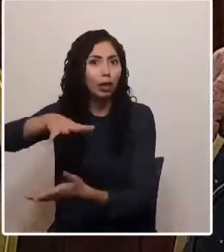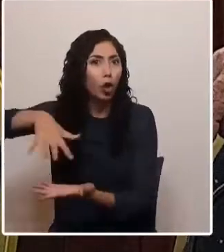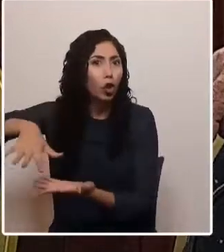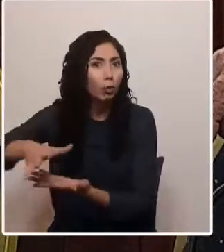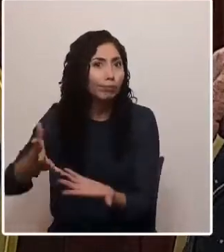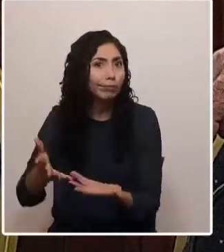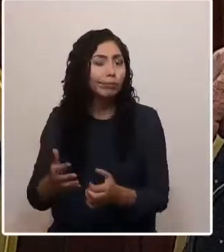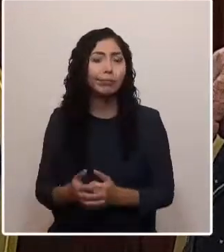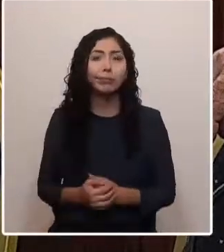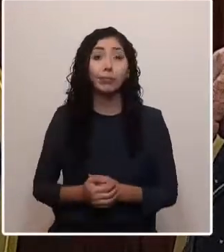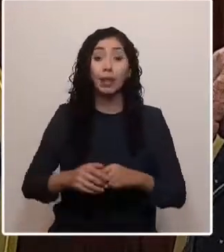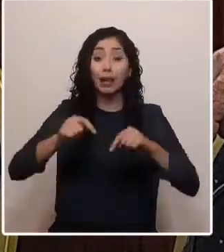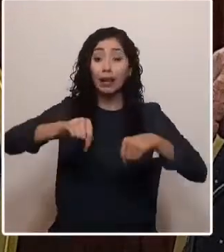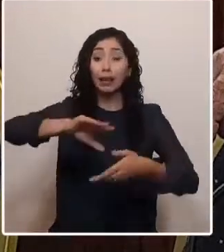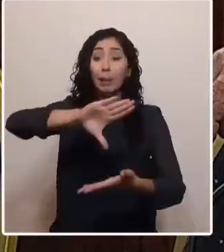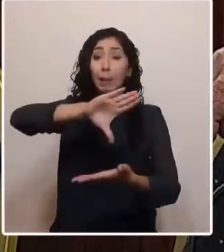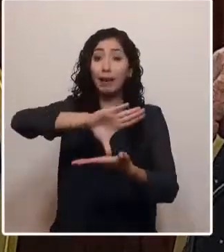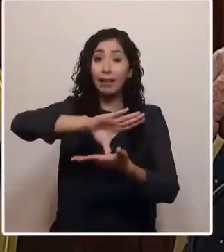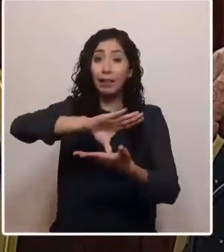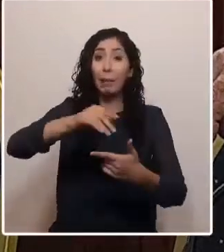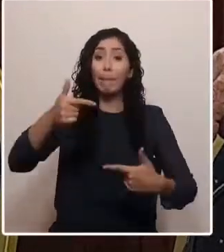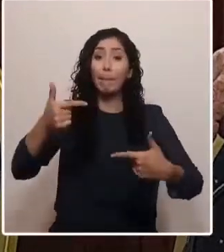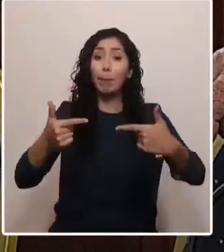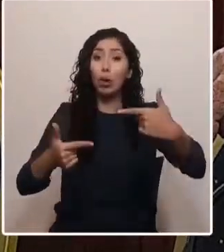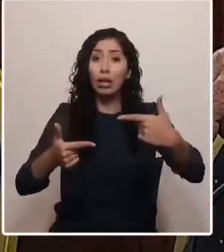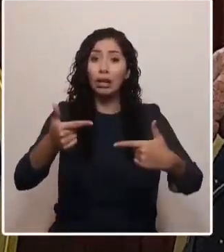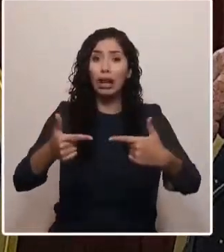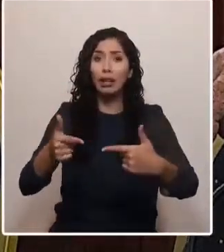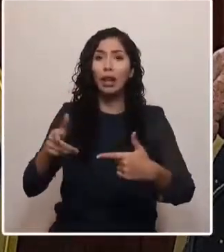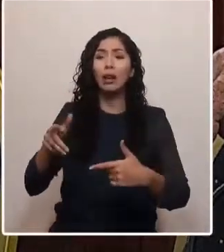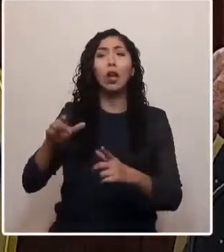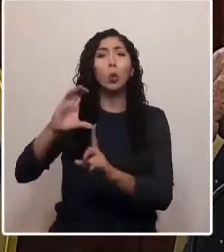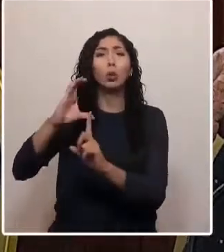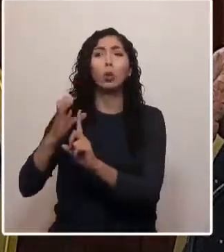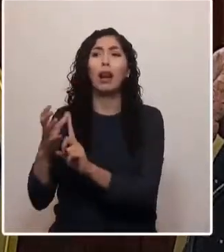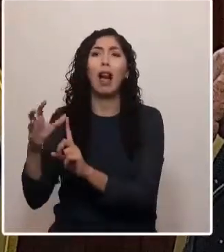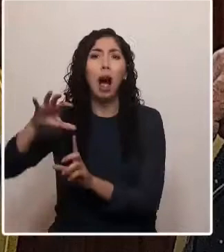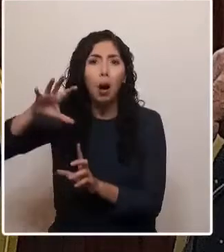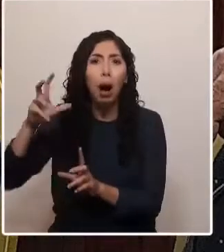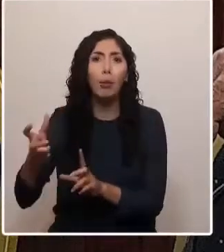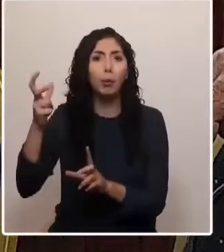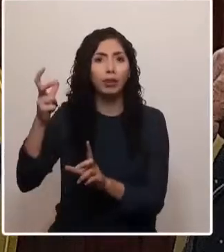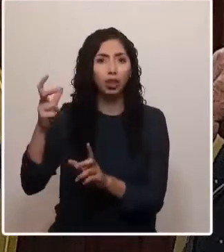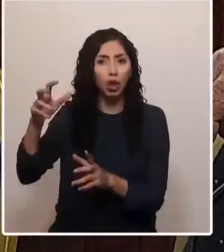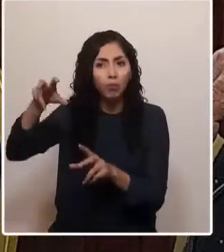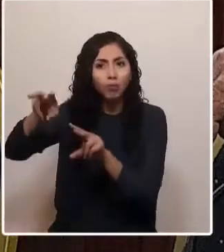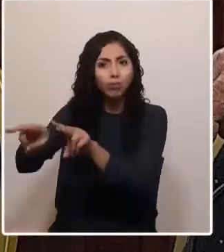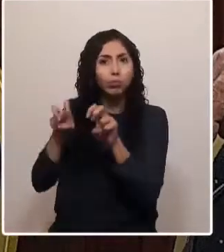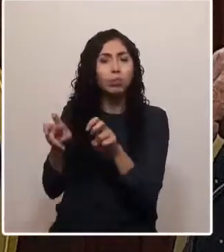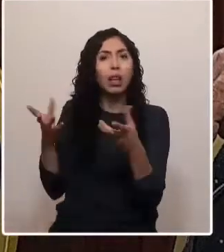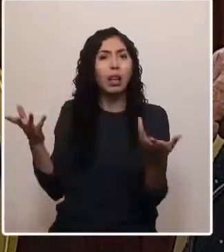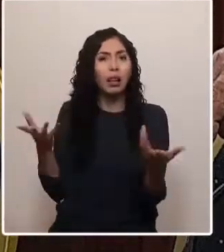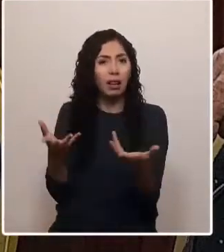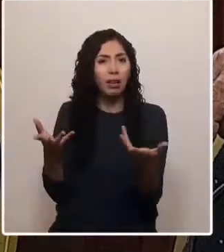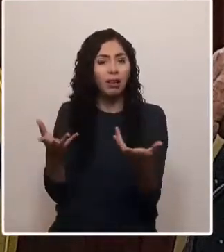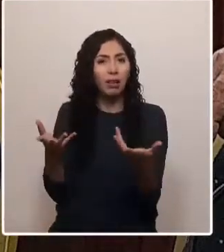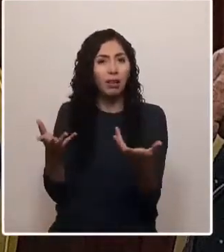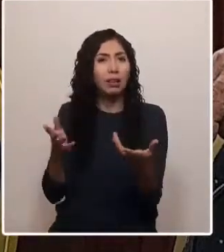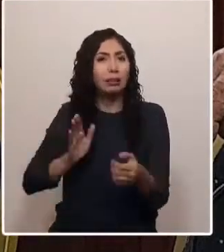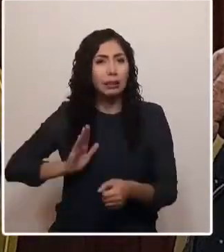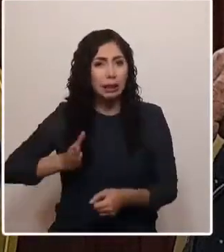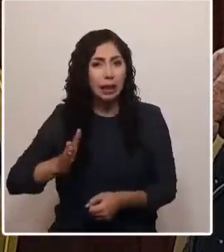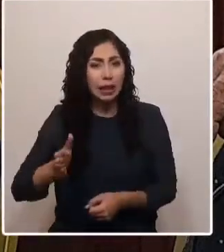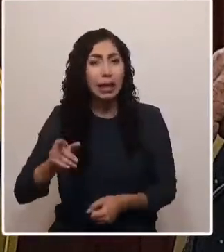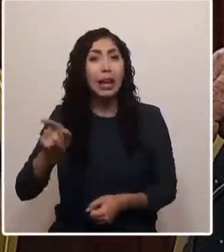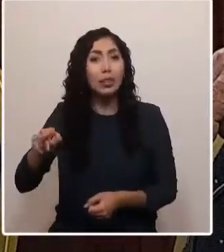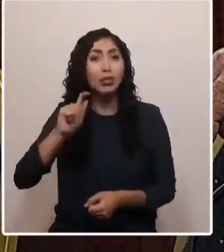país continúan las políticas de asimilación y apropiación cultural. La apropiación cultural es una forma de violación